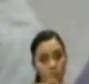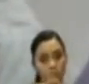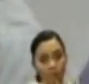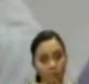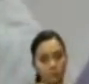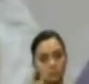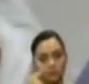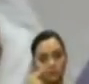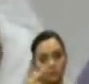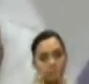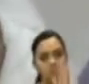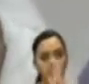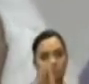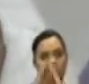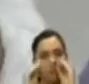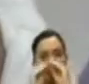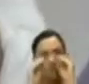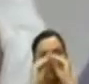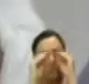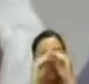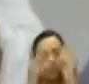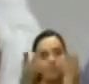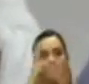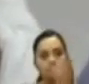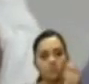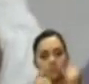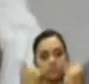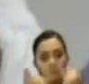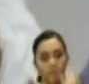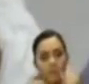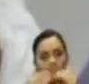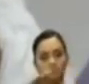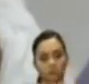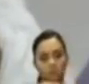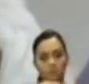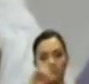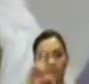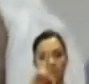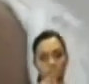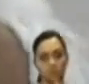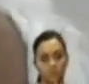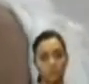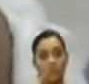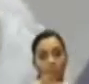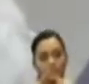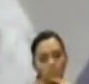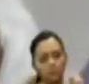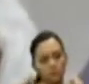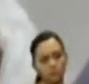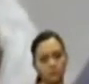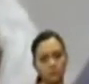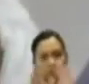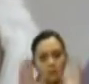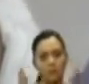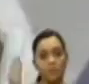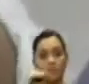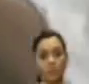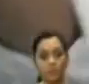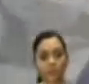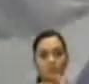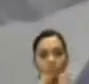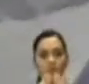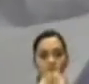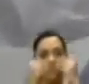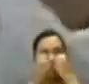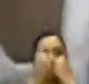expectativas de crecer y crecer casi el doble de lo que va a crecer en promedio América Latina. pero obviamente vamos a sufrir el impacto. Ah,